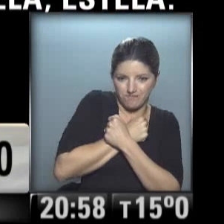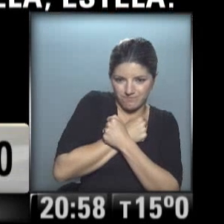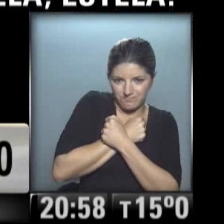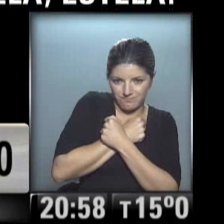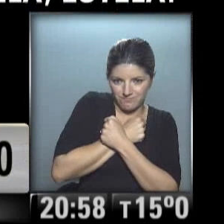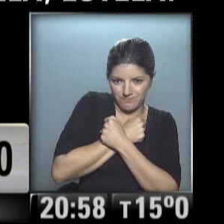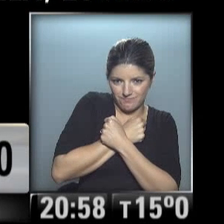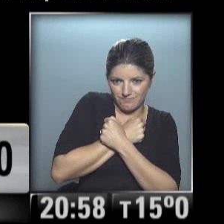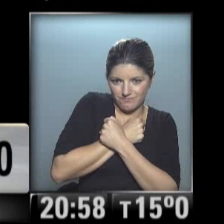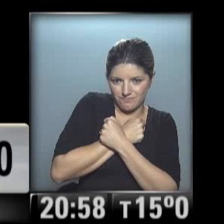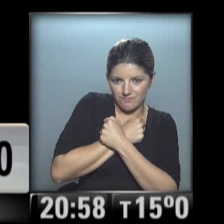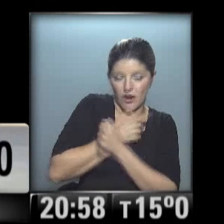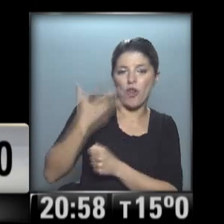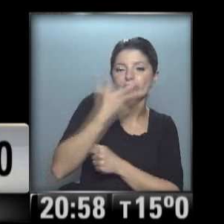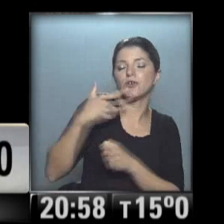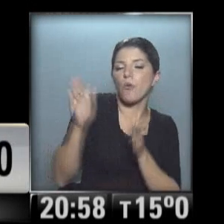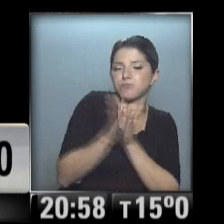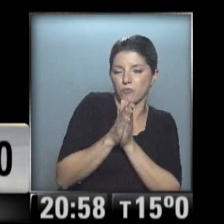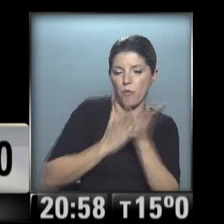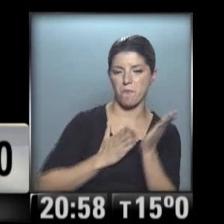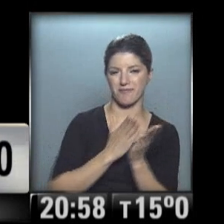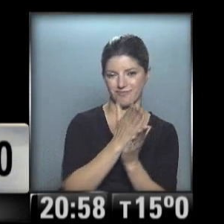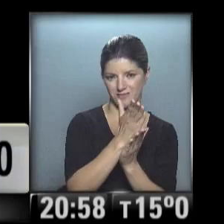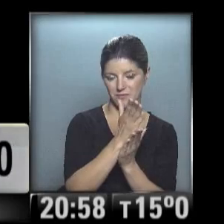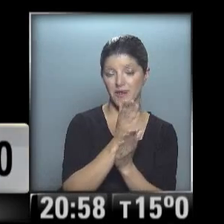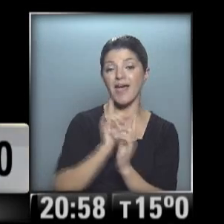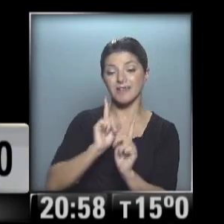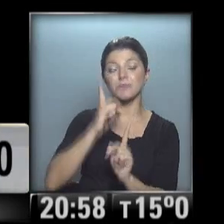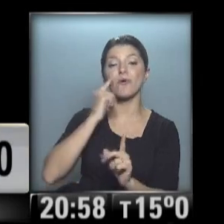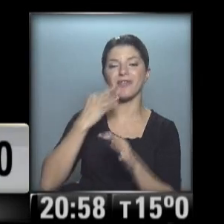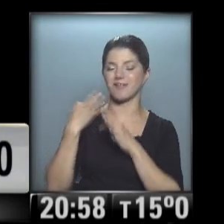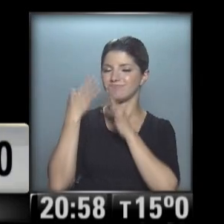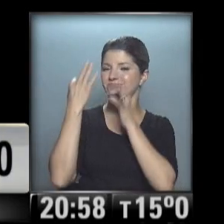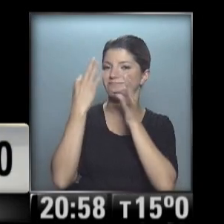que no nos separará jamás. Ese día llegó.